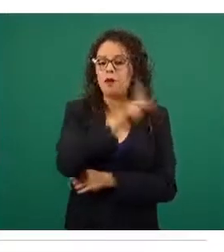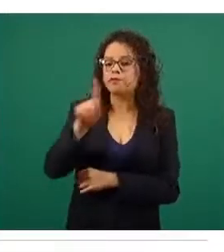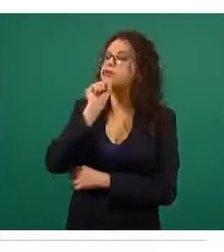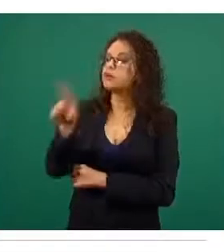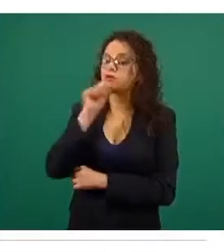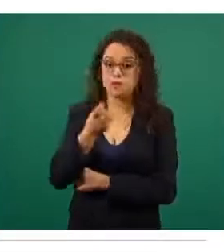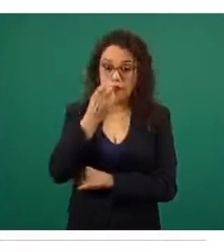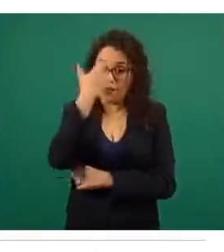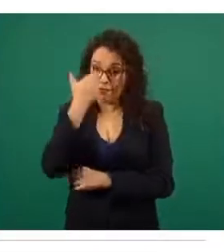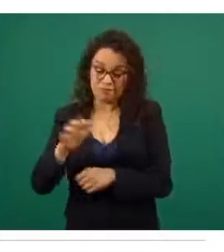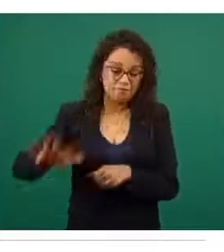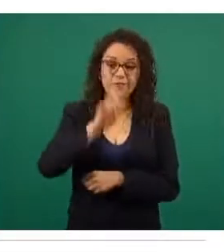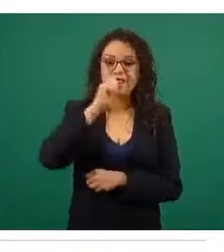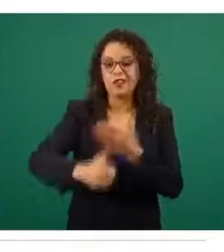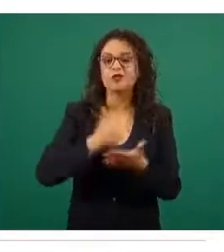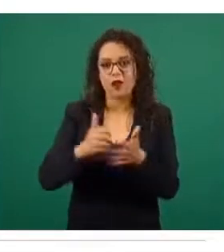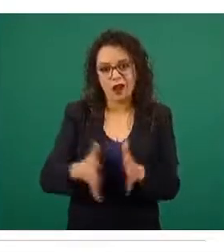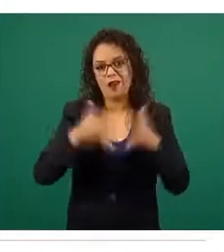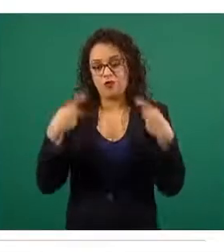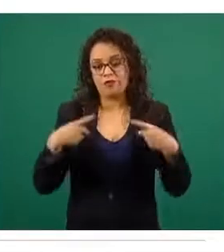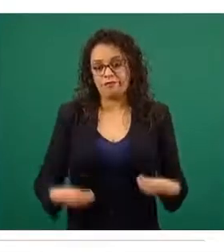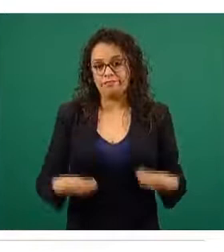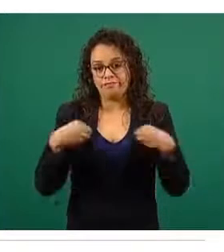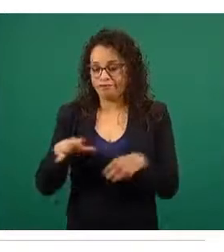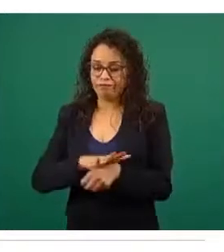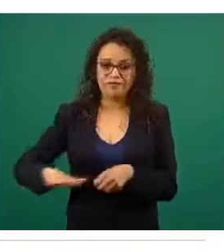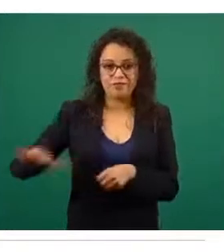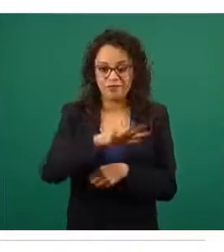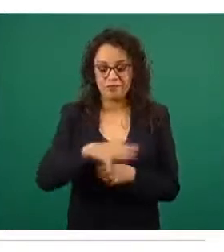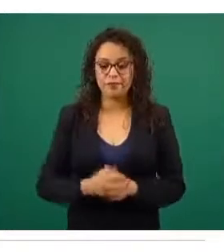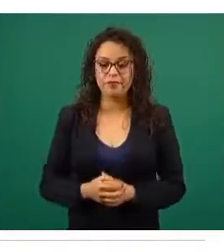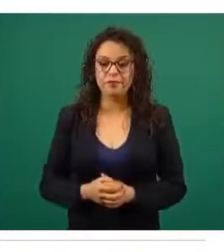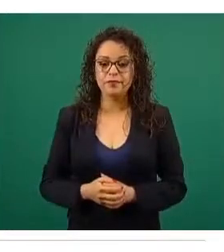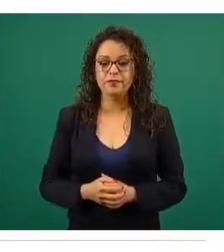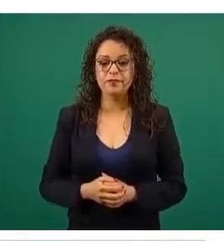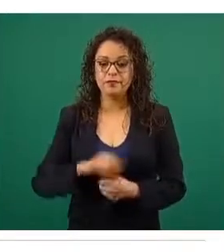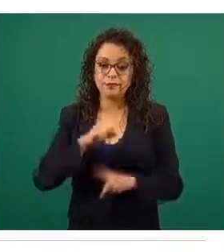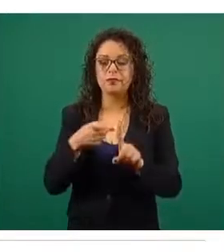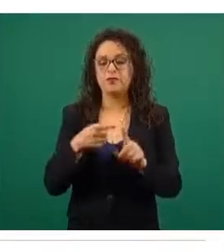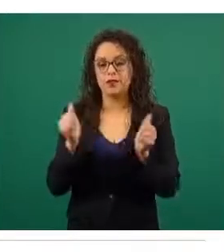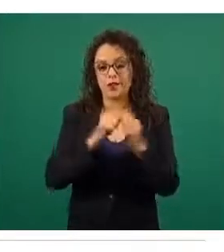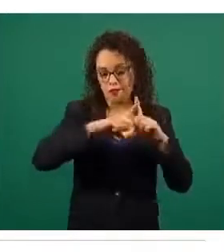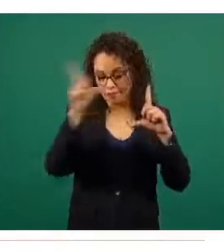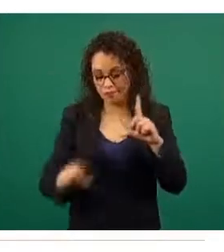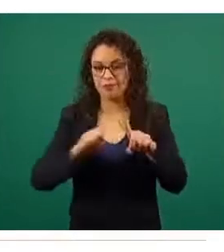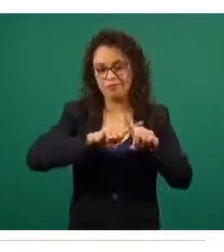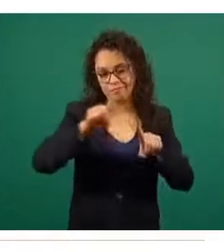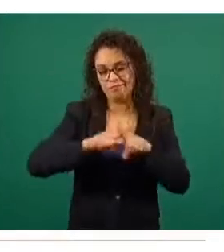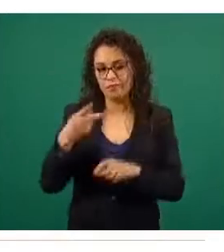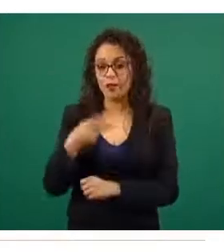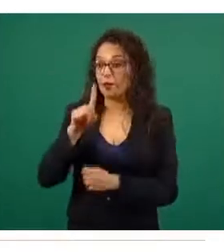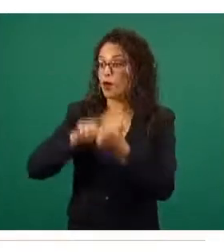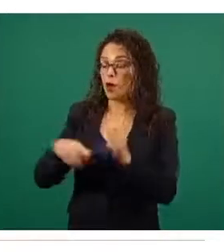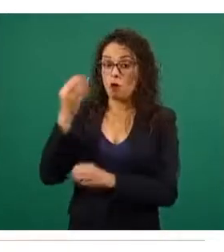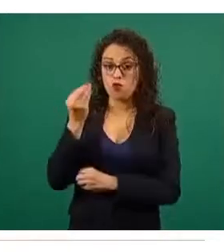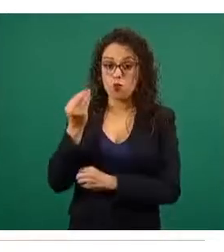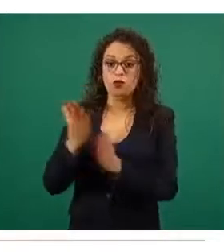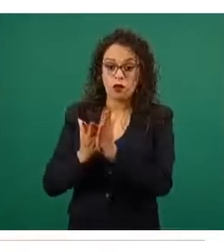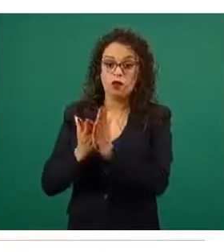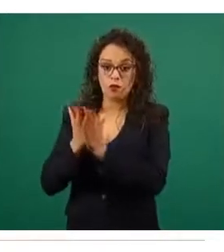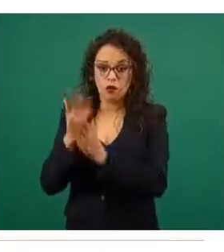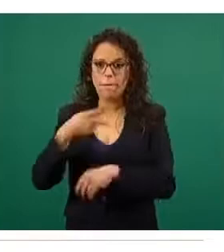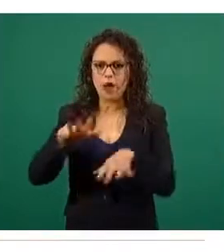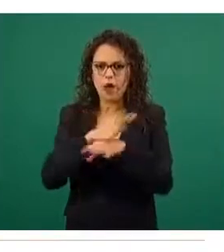mismas razones, zonas metropolitanas grandes con importante movilidad con respecto al resto del estado y respecto al resto del país. Tendencia en general de ascenso con importantísimas variaciones.